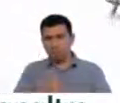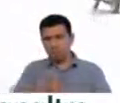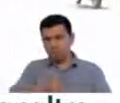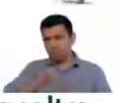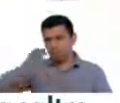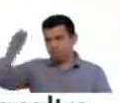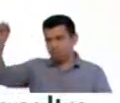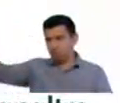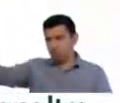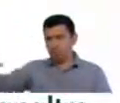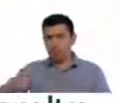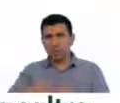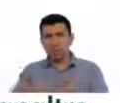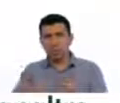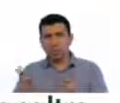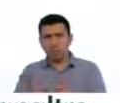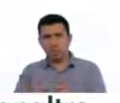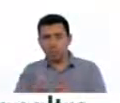t